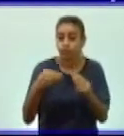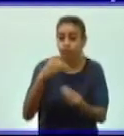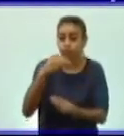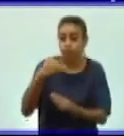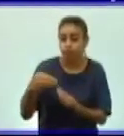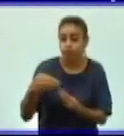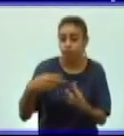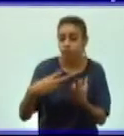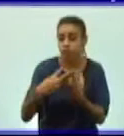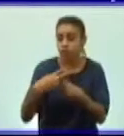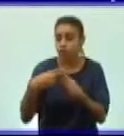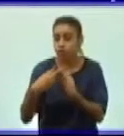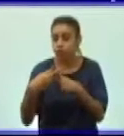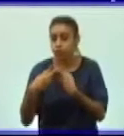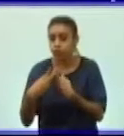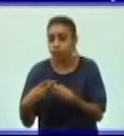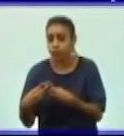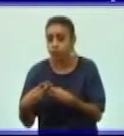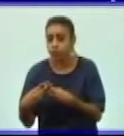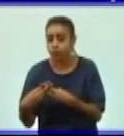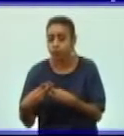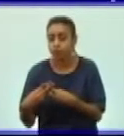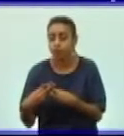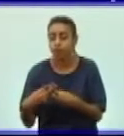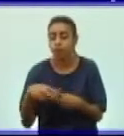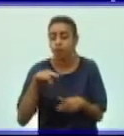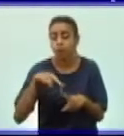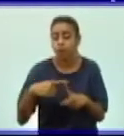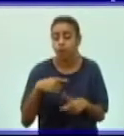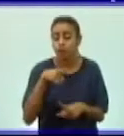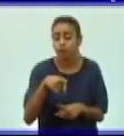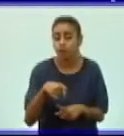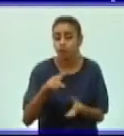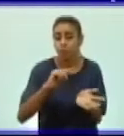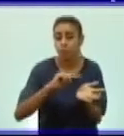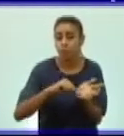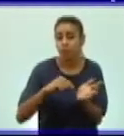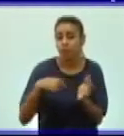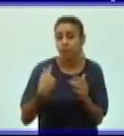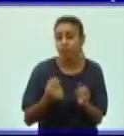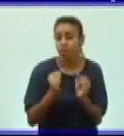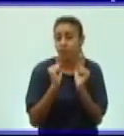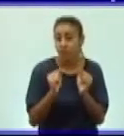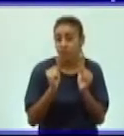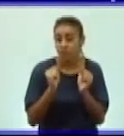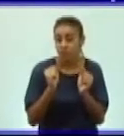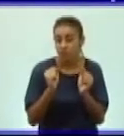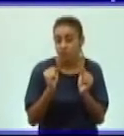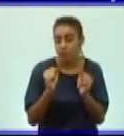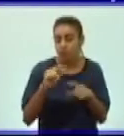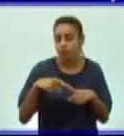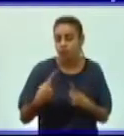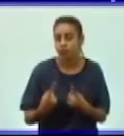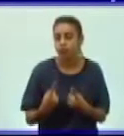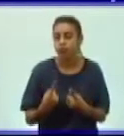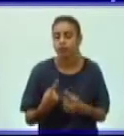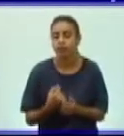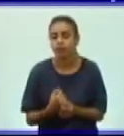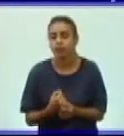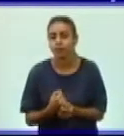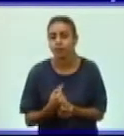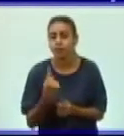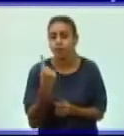de restablecimiento. Y esas tendencias al estancamiento estuvo marcado fuertemente en dos direcciones importantes. Primero,